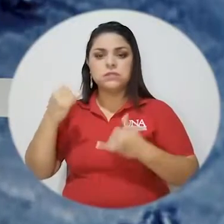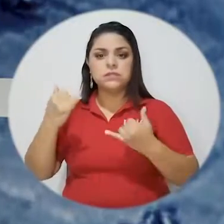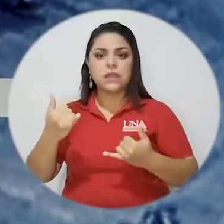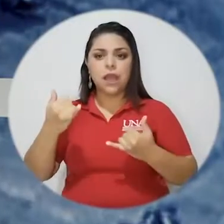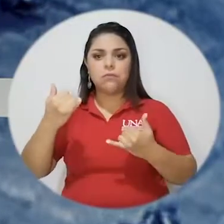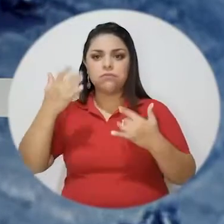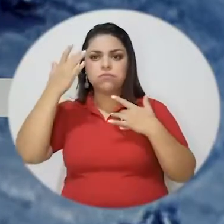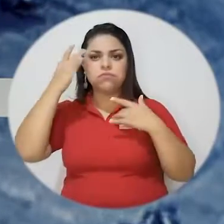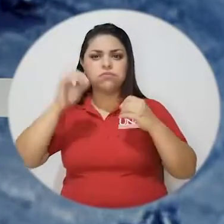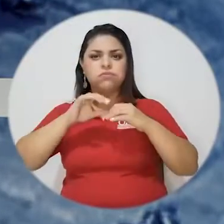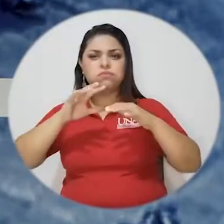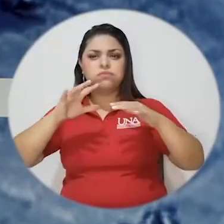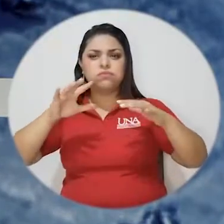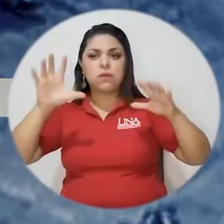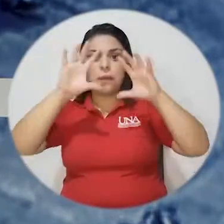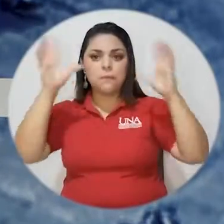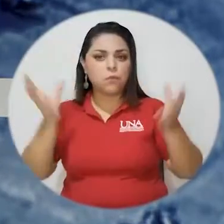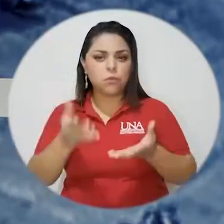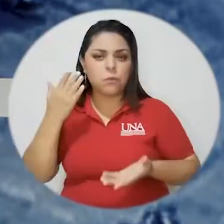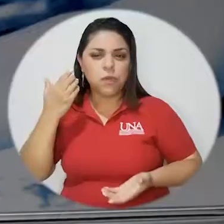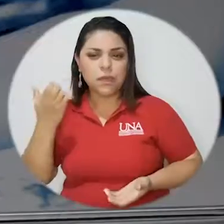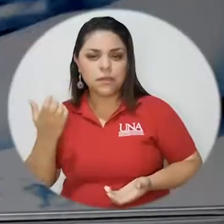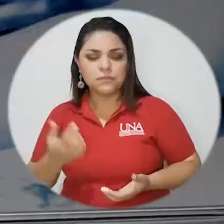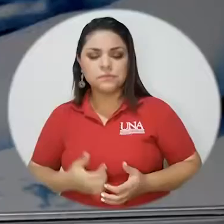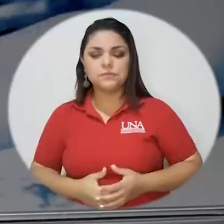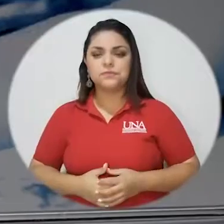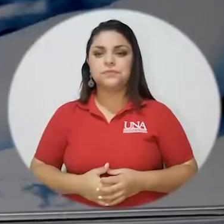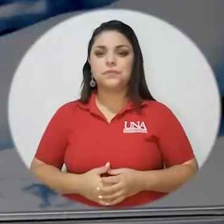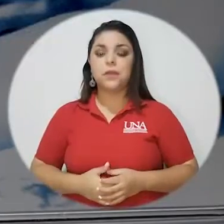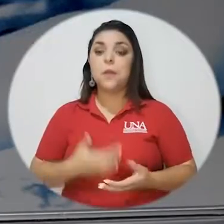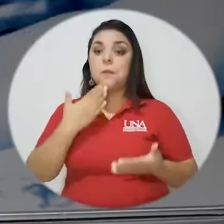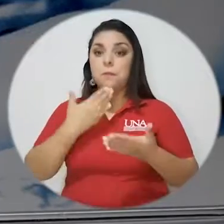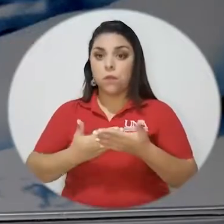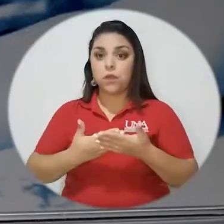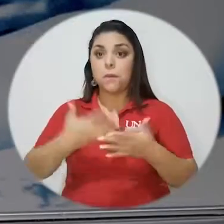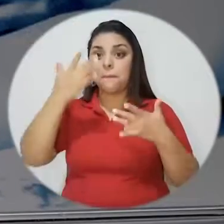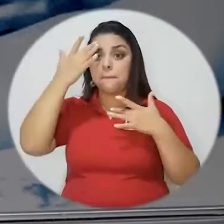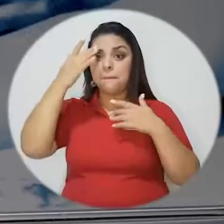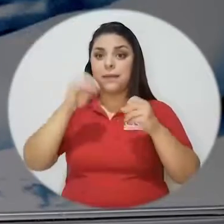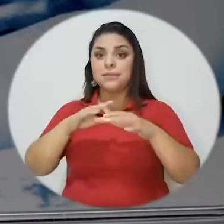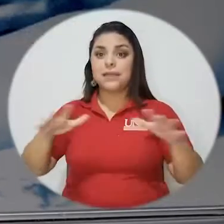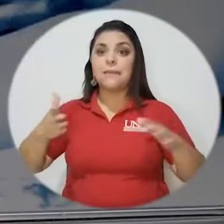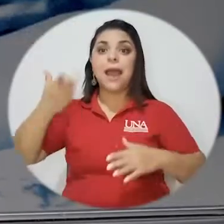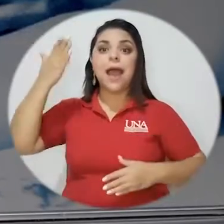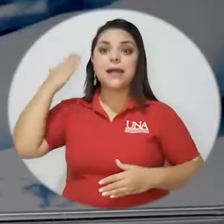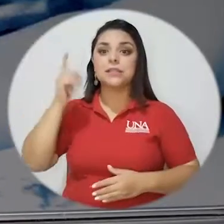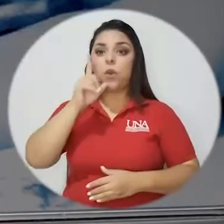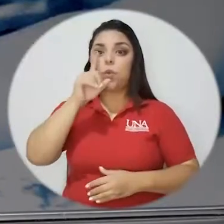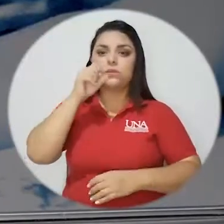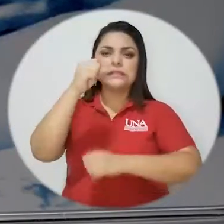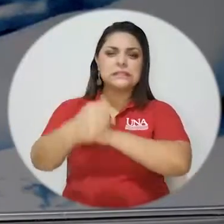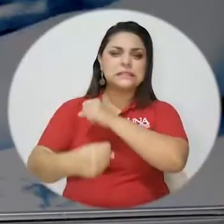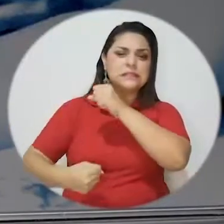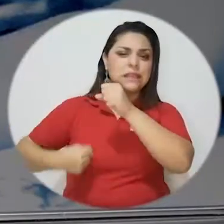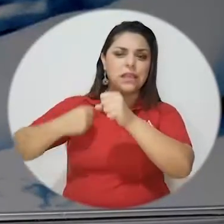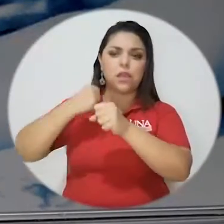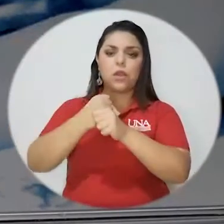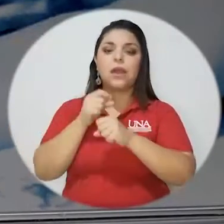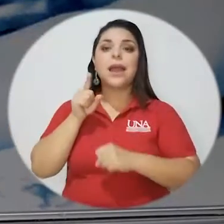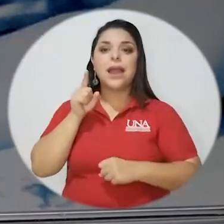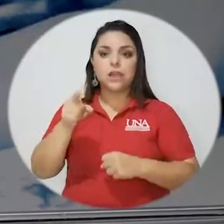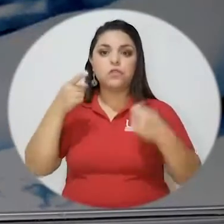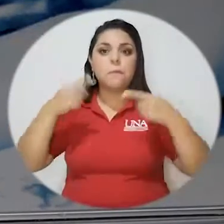las dimensiones que vemos mundialmente, por supuesto. Bueno, la pandemia de hace un siglo causó bastantes estragos,